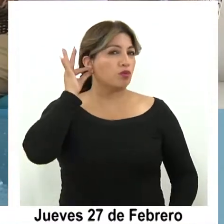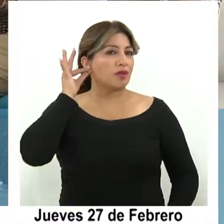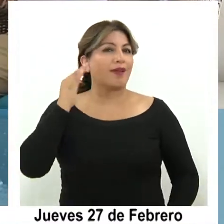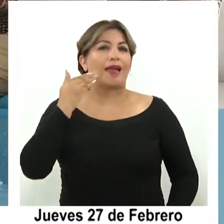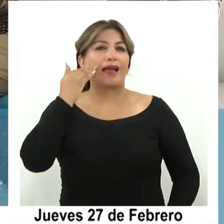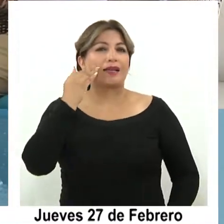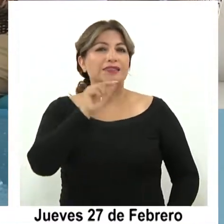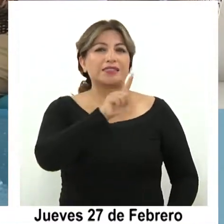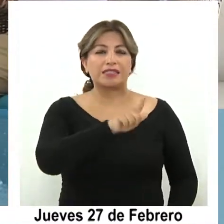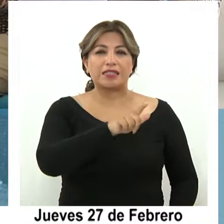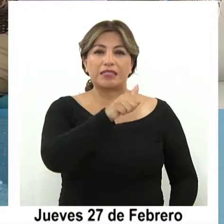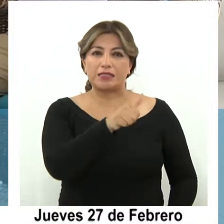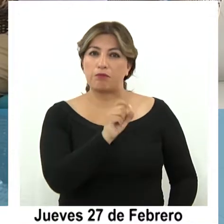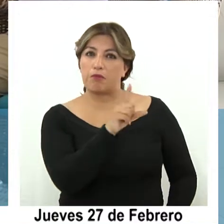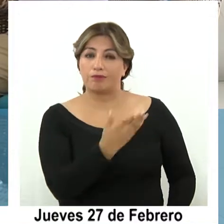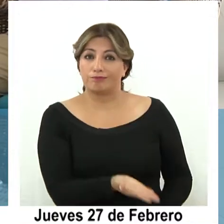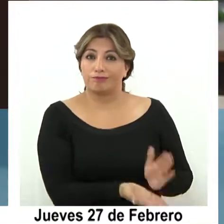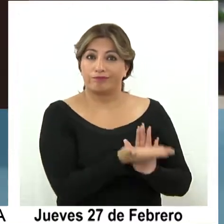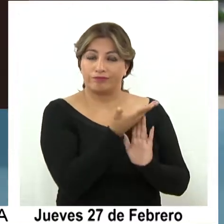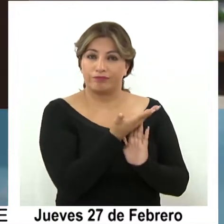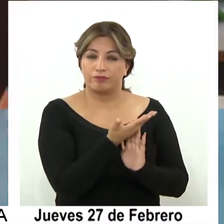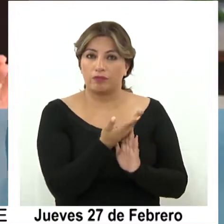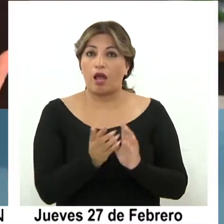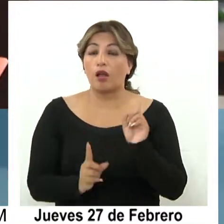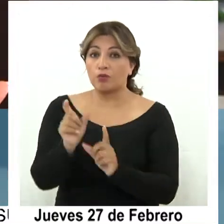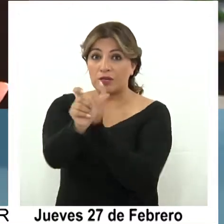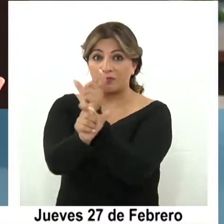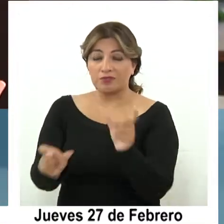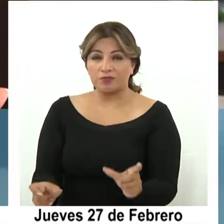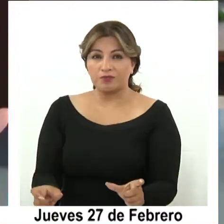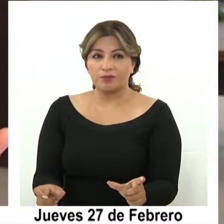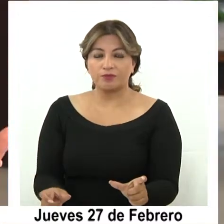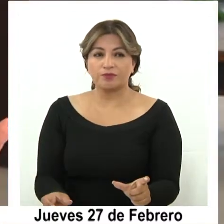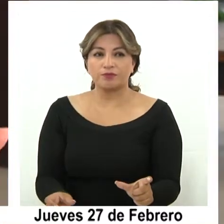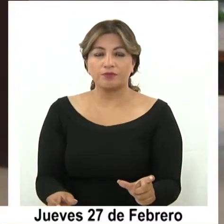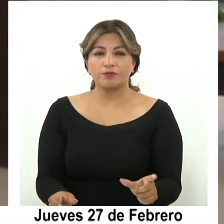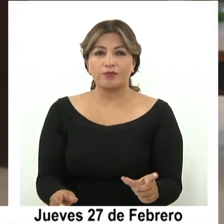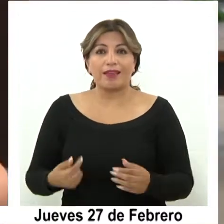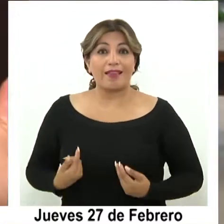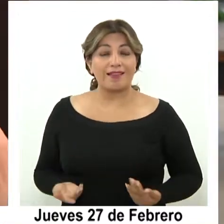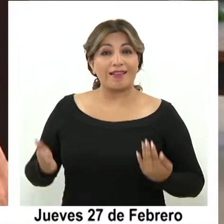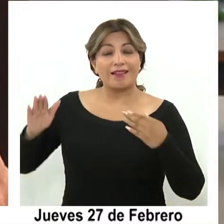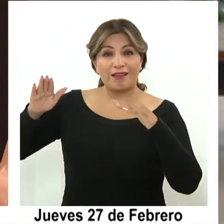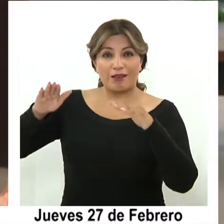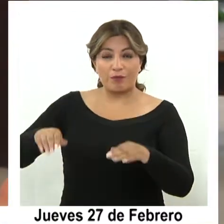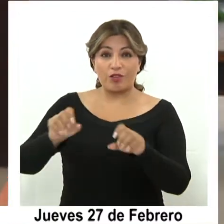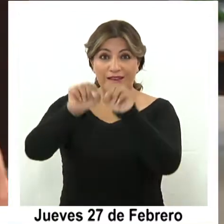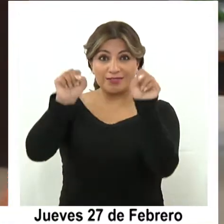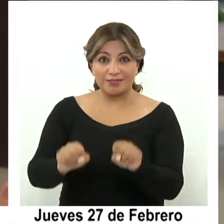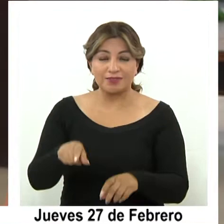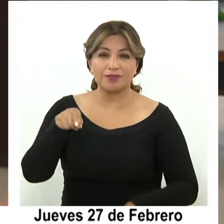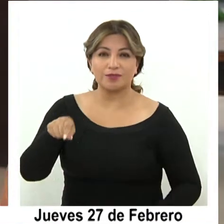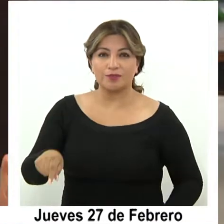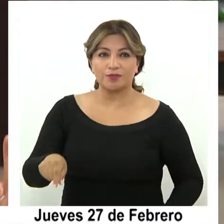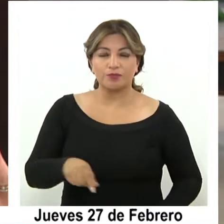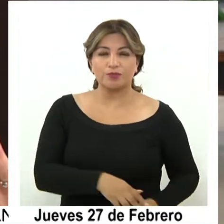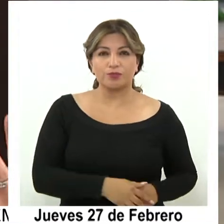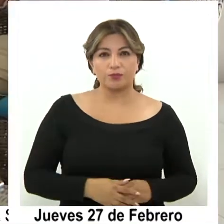mujer, cercano a los 76.000 pesos. Ahora, todas aquellas personas que van a contribuir para este